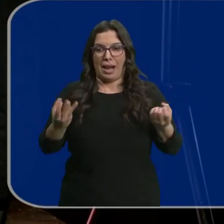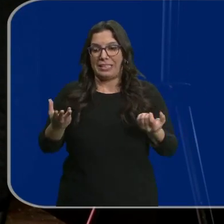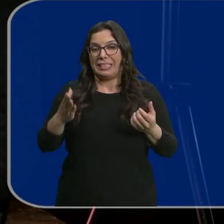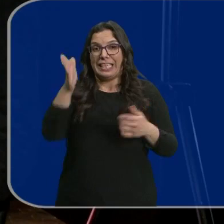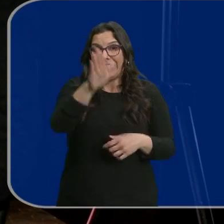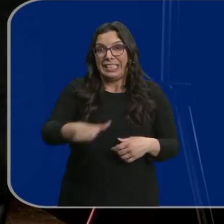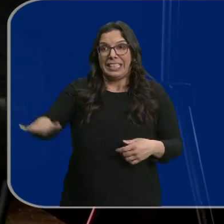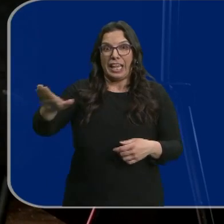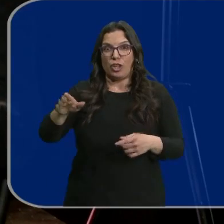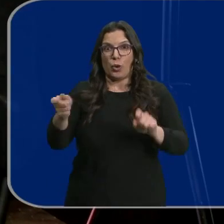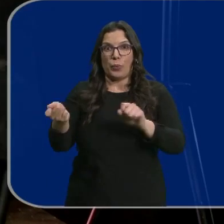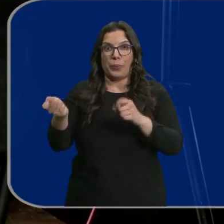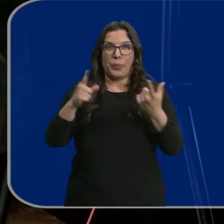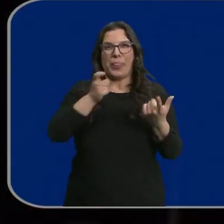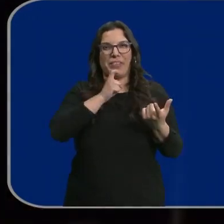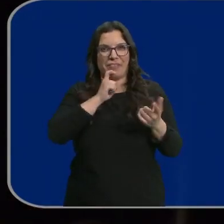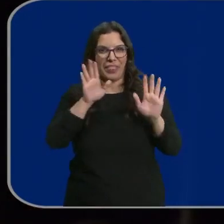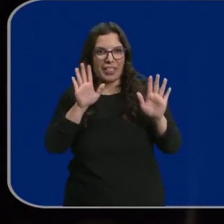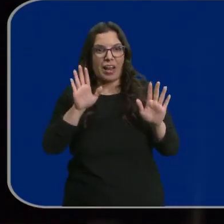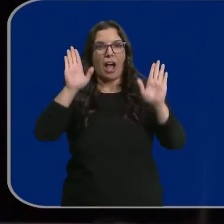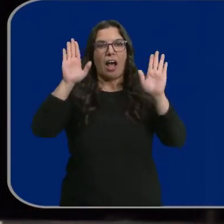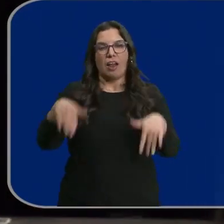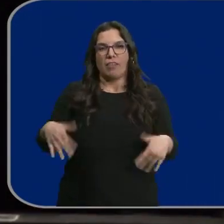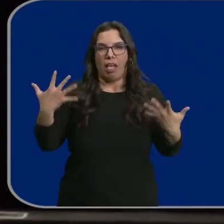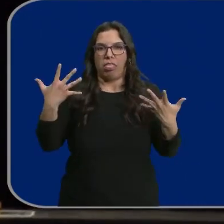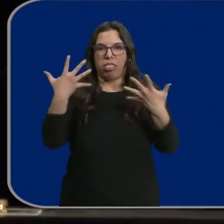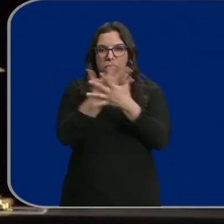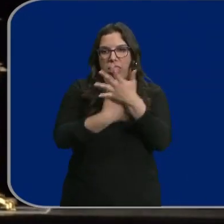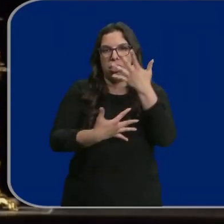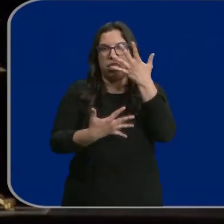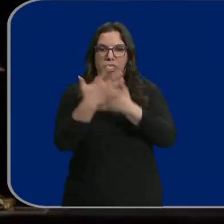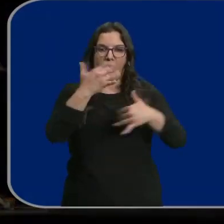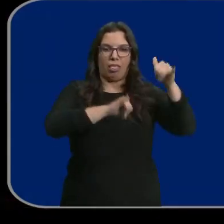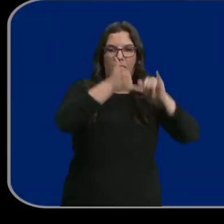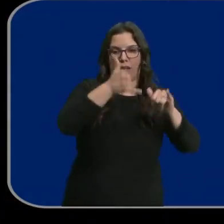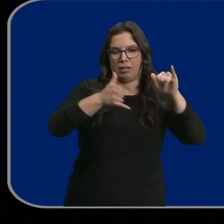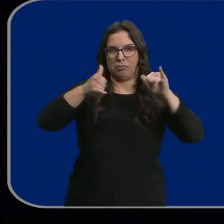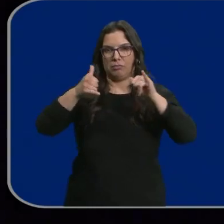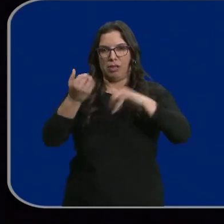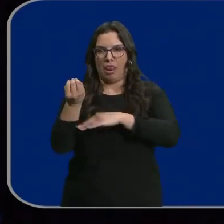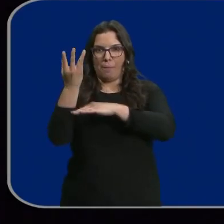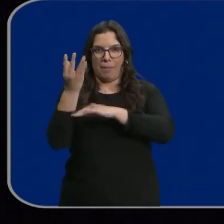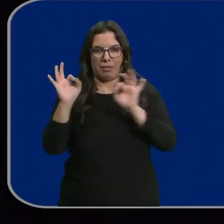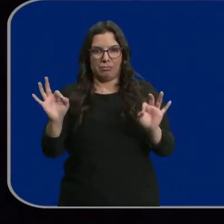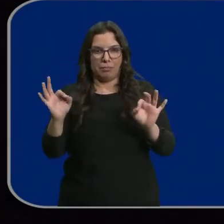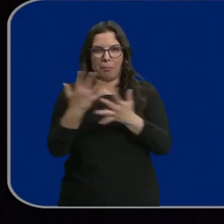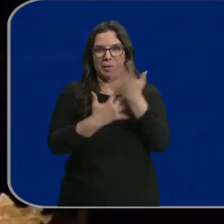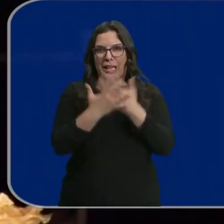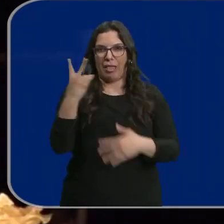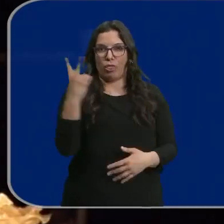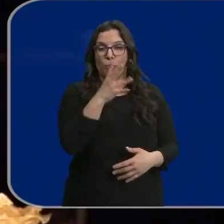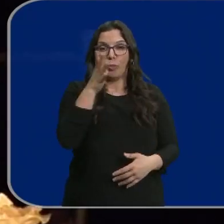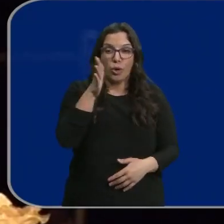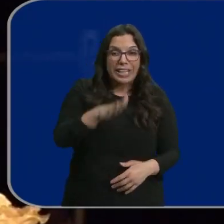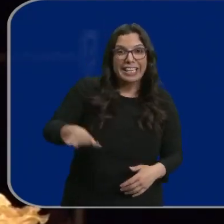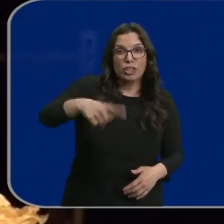con niños la metáfora es más complicada. Así llegó la fusión entre el títere y la lámpara. Una mezcla de las dos cosas, ¿no? Porque